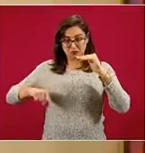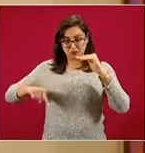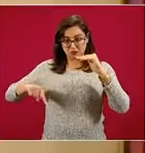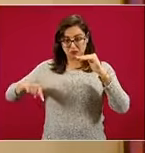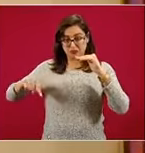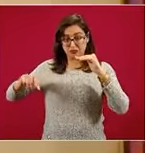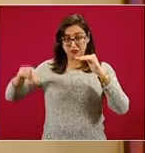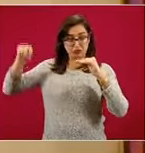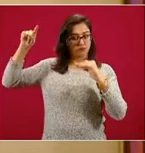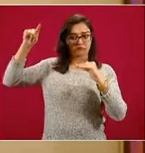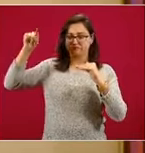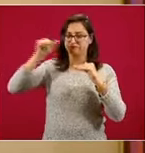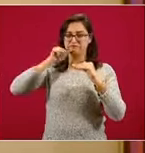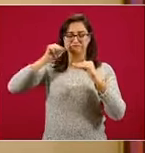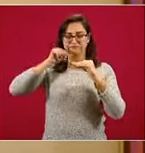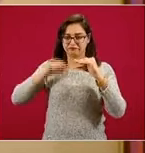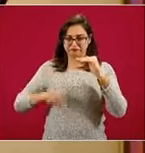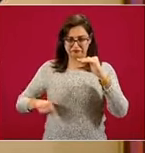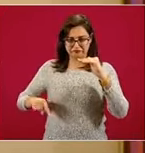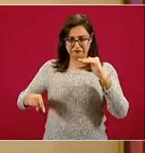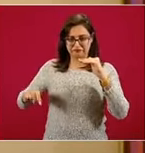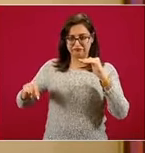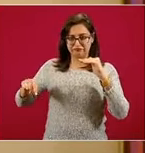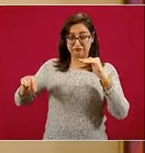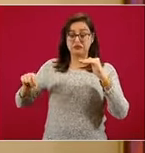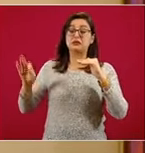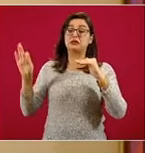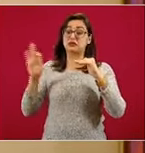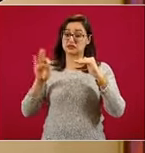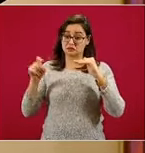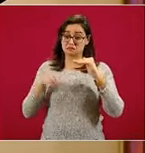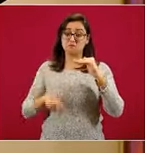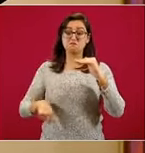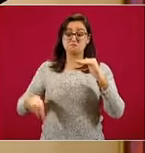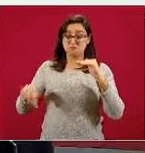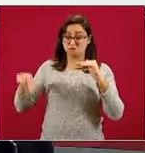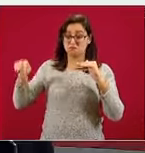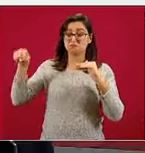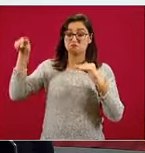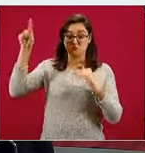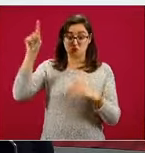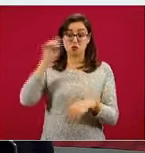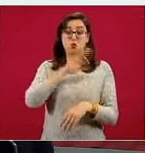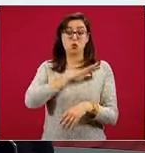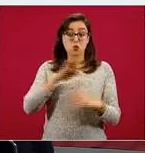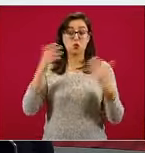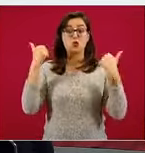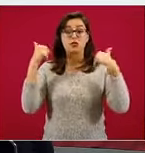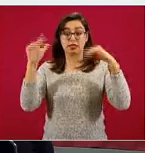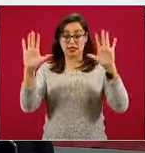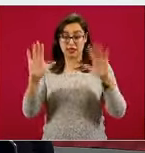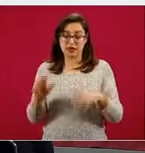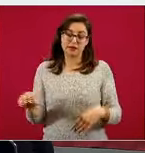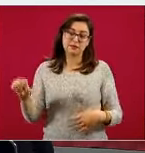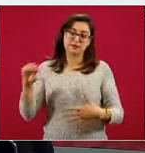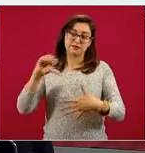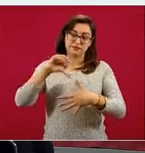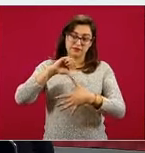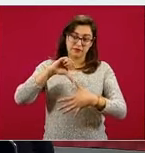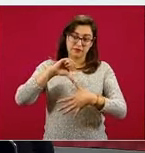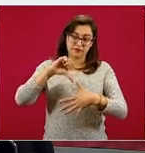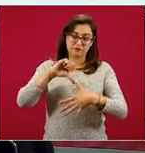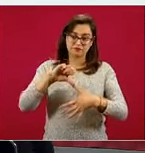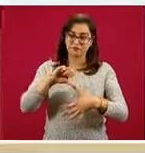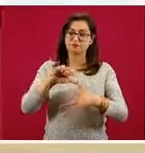tendencia ascendente que, de continuar así, pudiera nuevamente alcanzar los niveles observados previamente. América del Sur en un descenso franco,